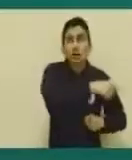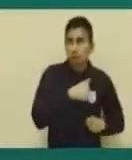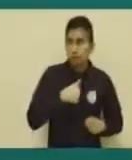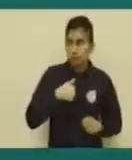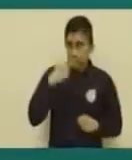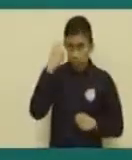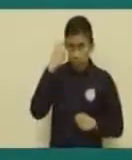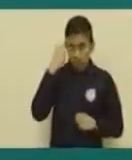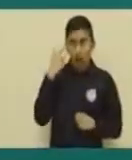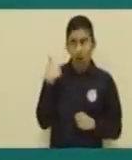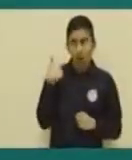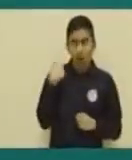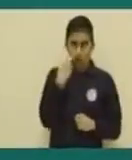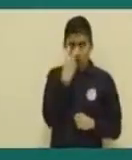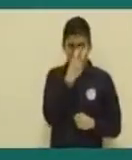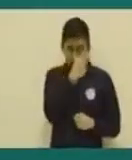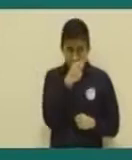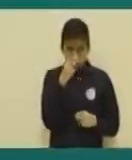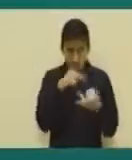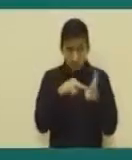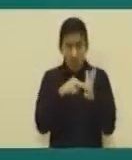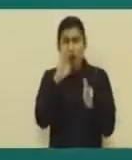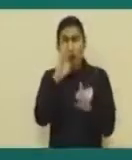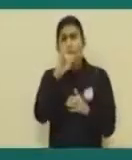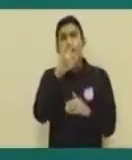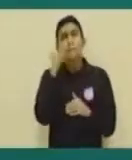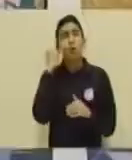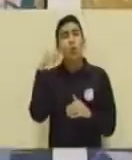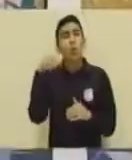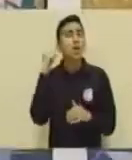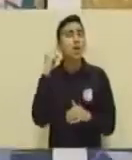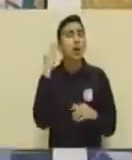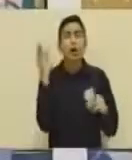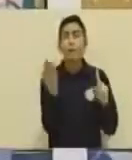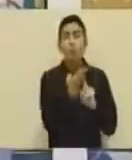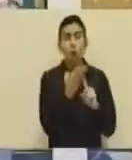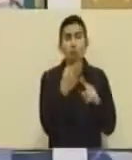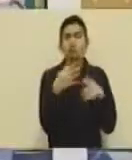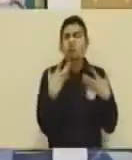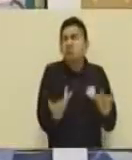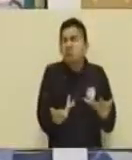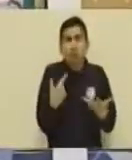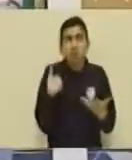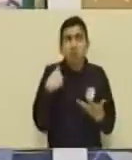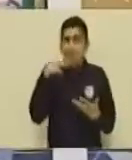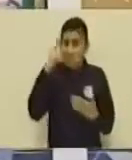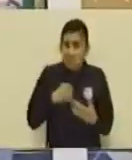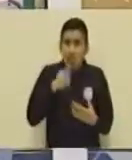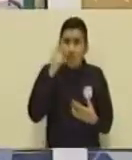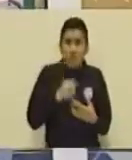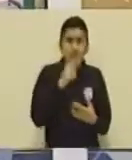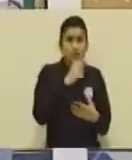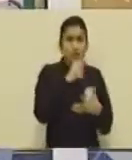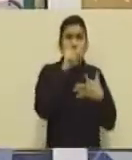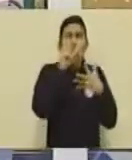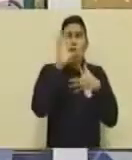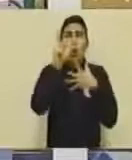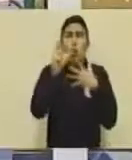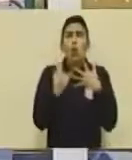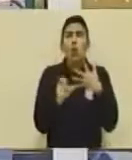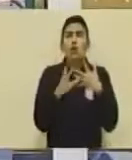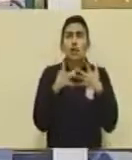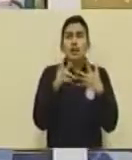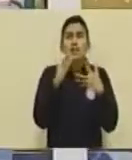fea. Entonces, eso es bullying. Cuando están constantemente